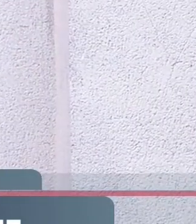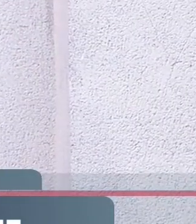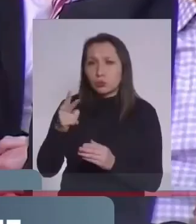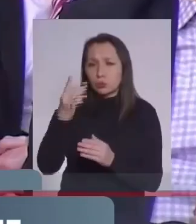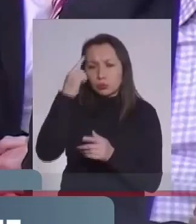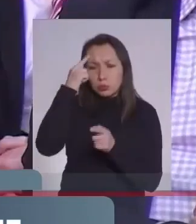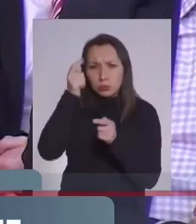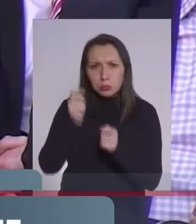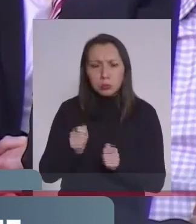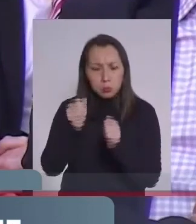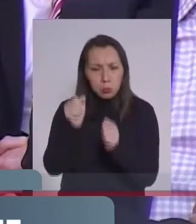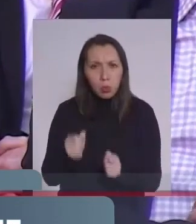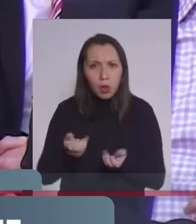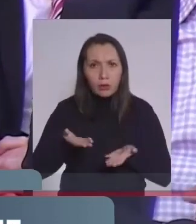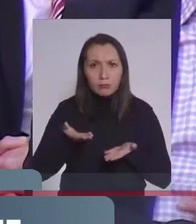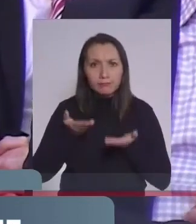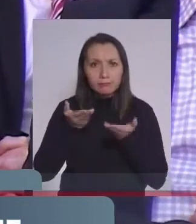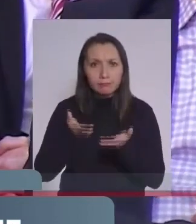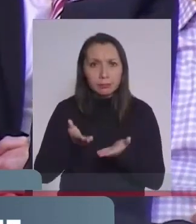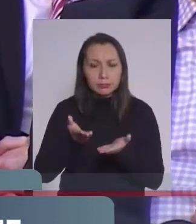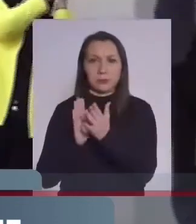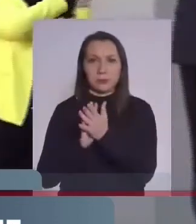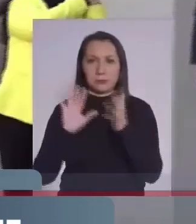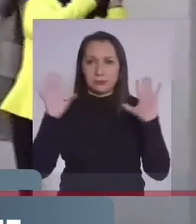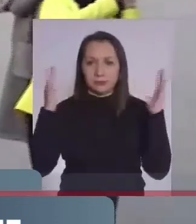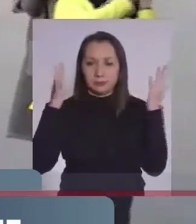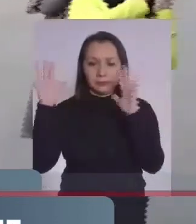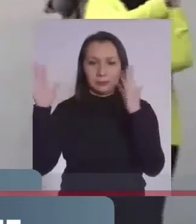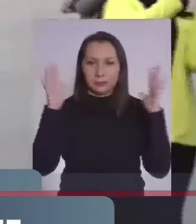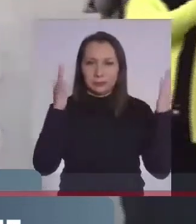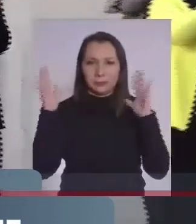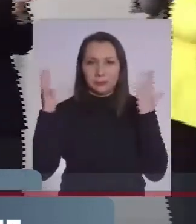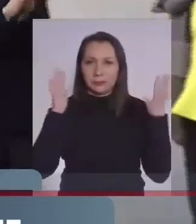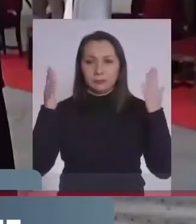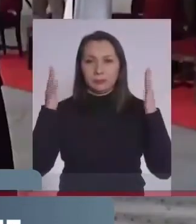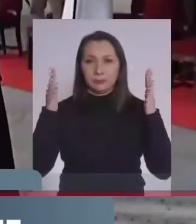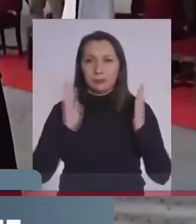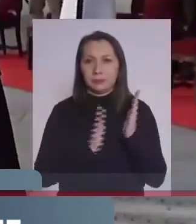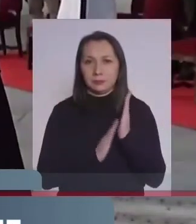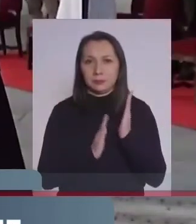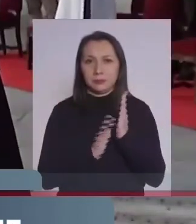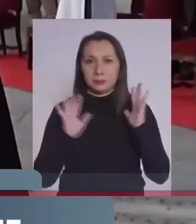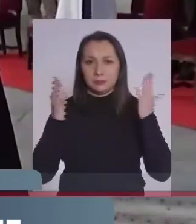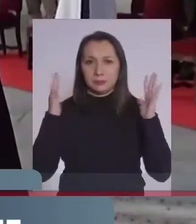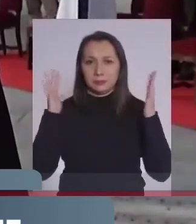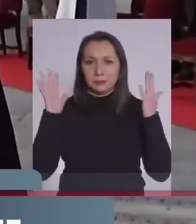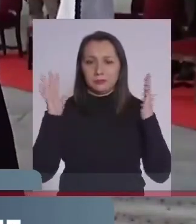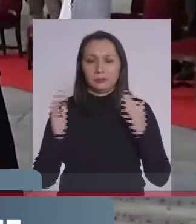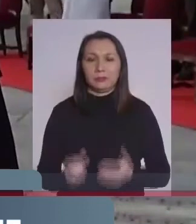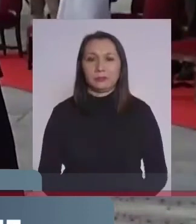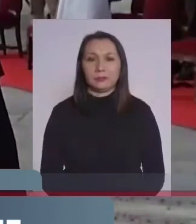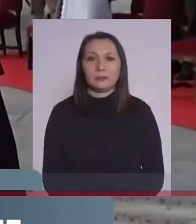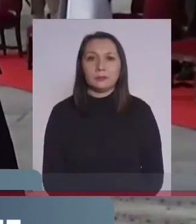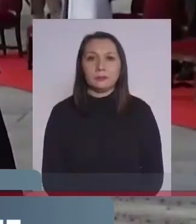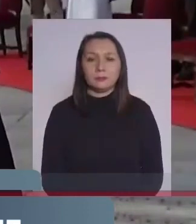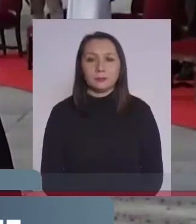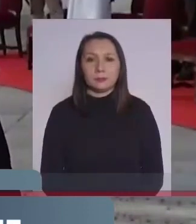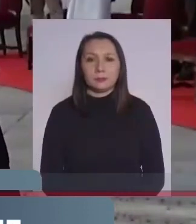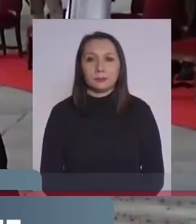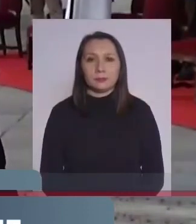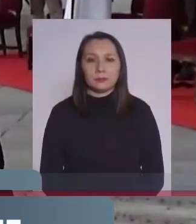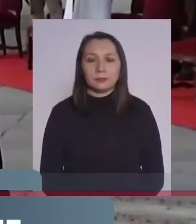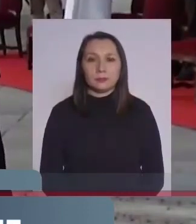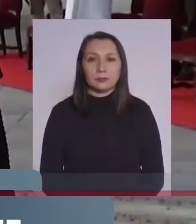en Defensa y Claudio Alvarado en la Secretaría General de la Presidencia. Y tres parlamentarios llegaron a La Moneda.